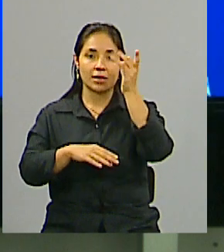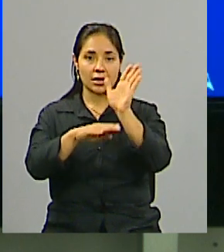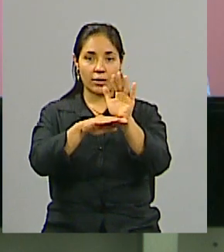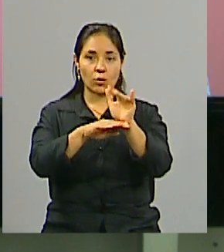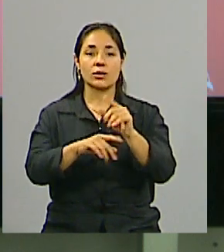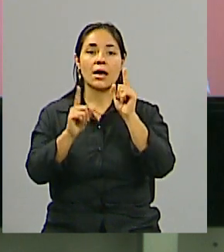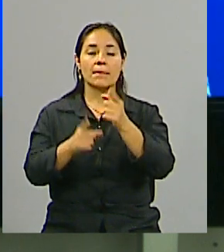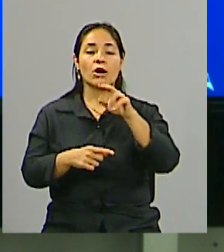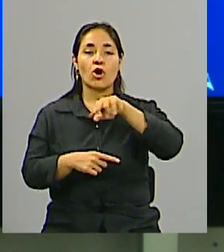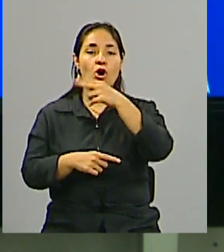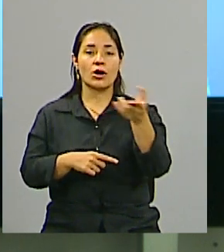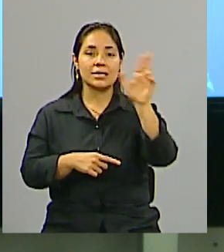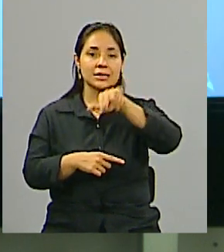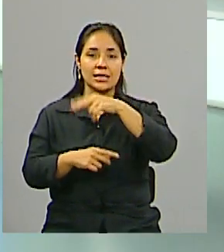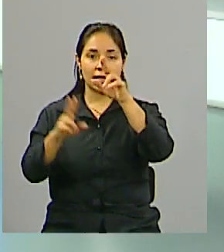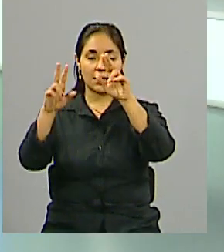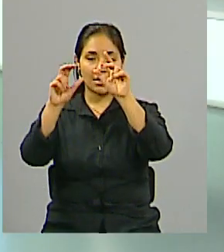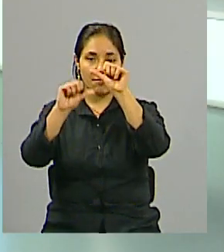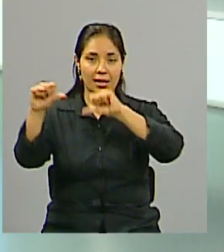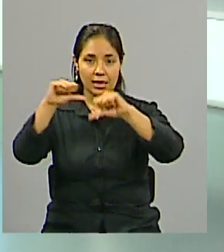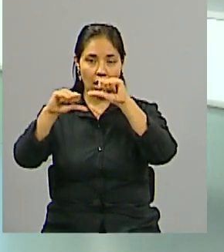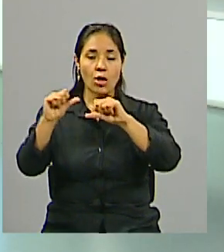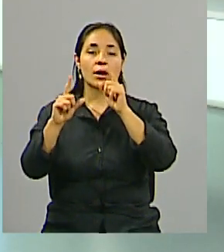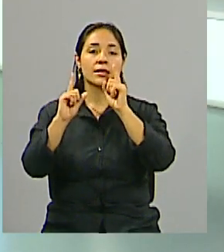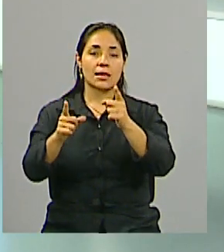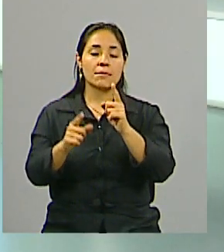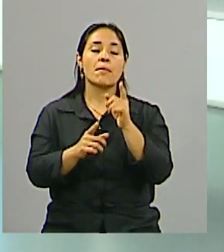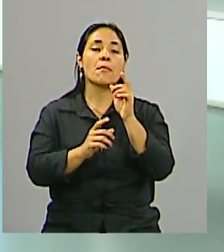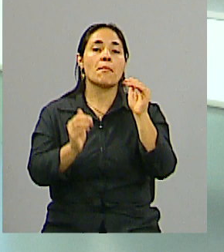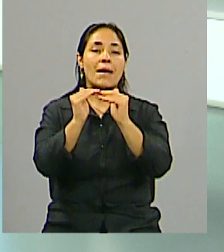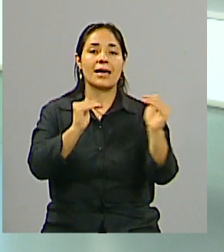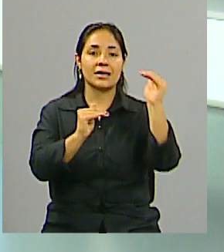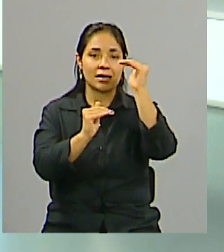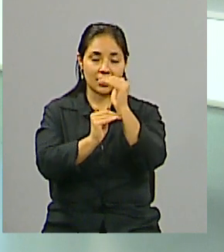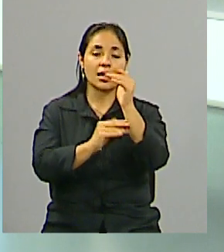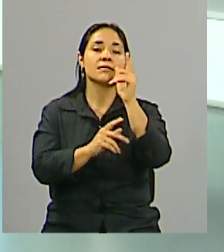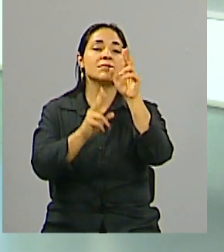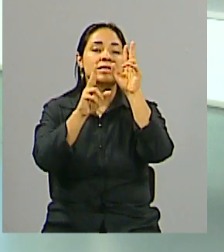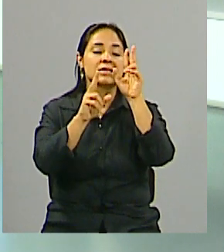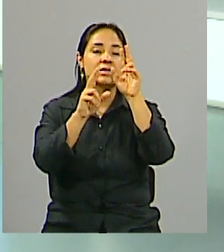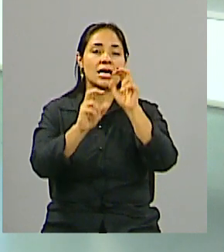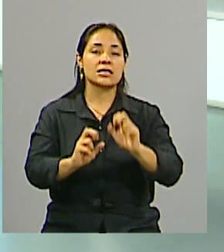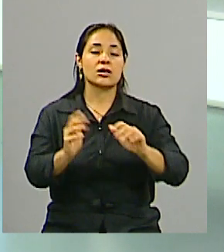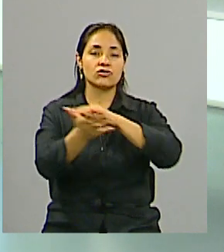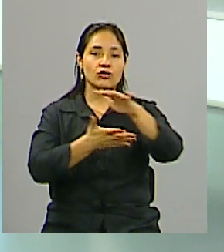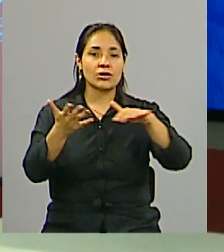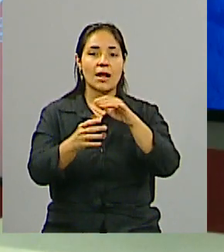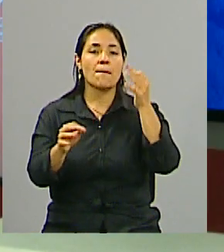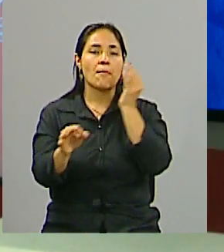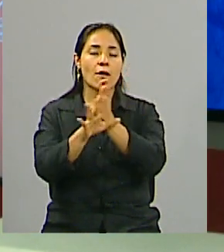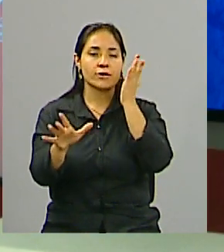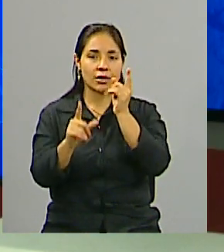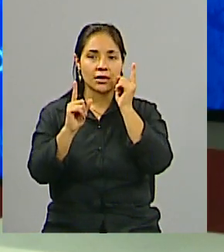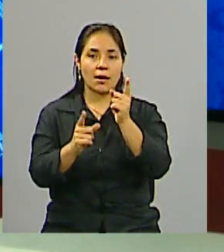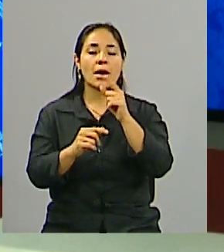del CONICET, doctora en Ciencias Políticas y Sociales, magíster en Ciencias Sociales con especialización en Sociología y diplomada